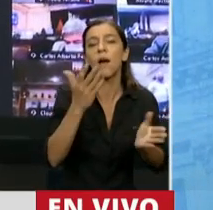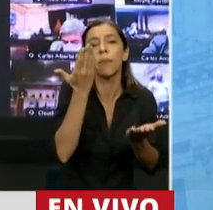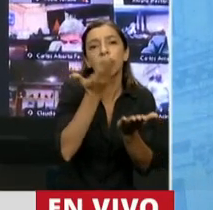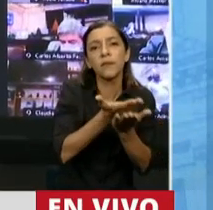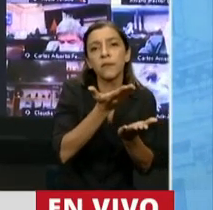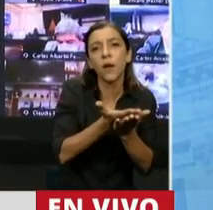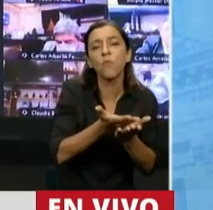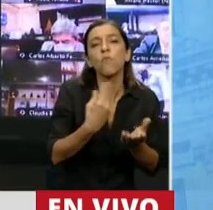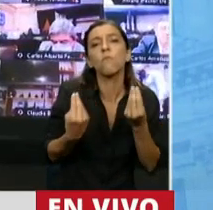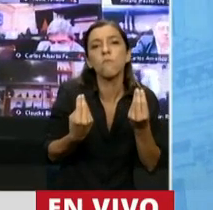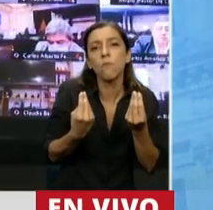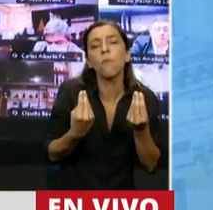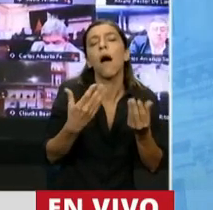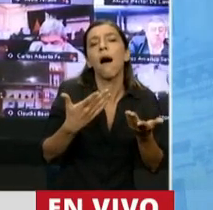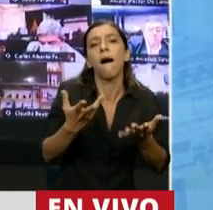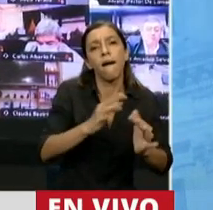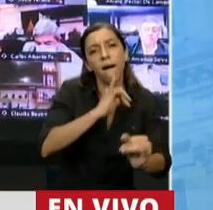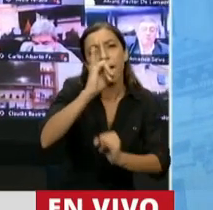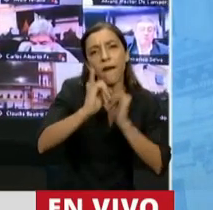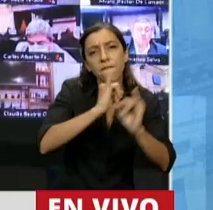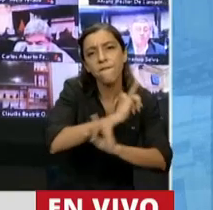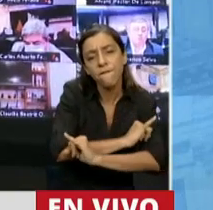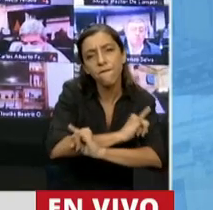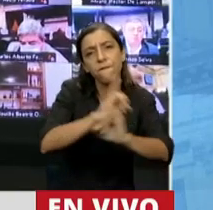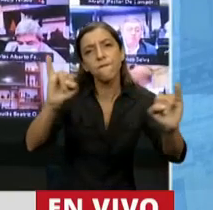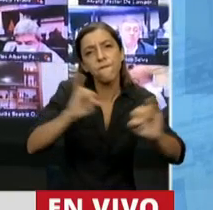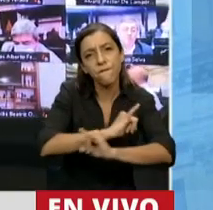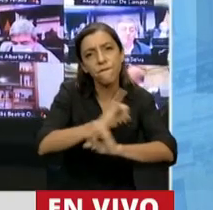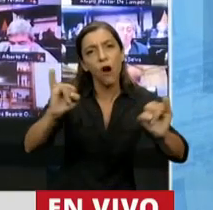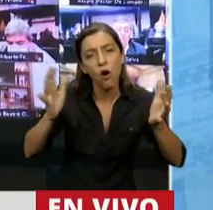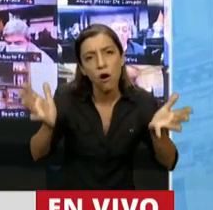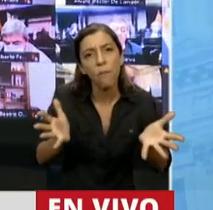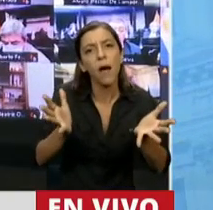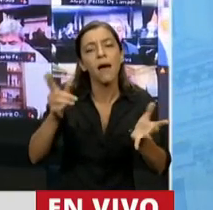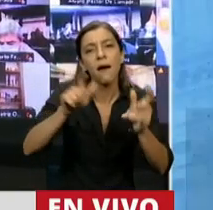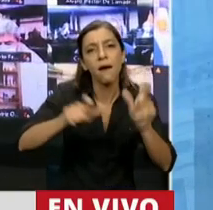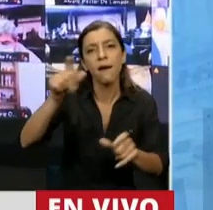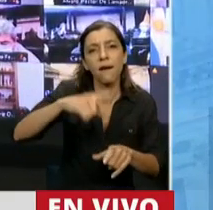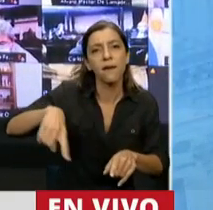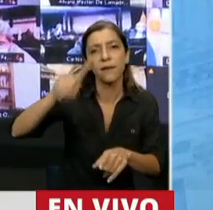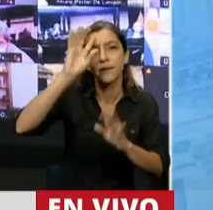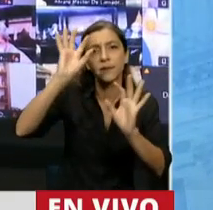dar la suficiente información y los suficientes elementos